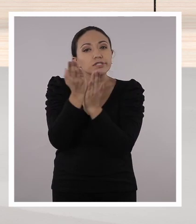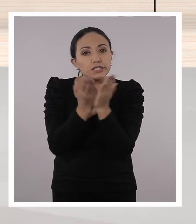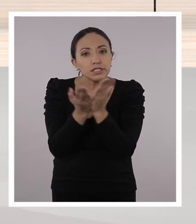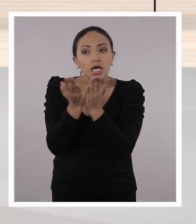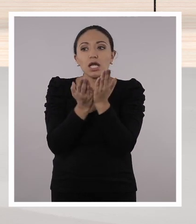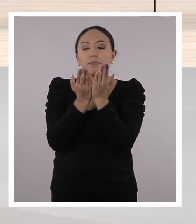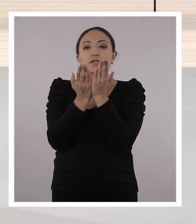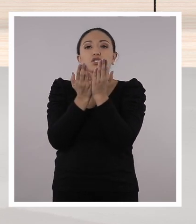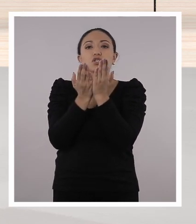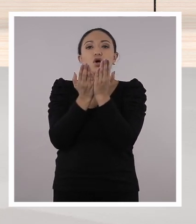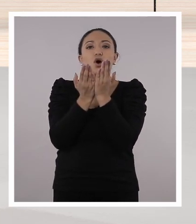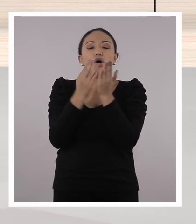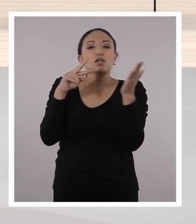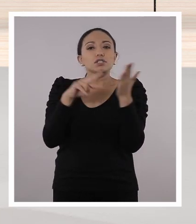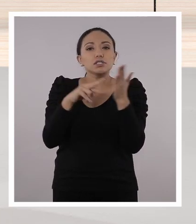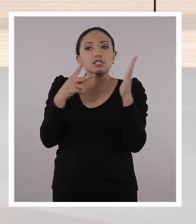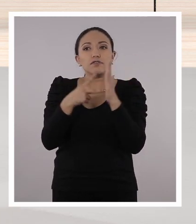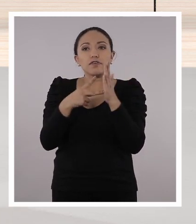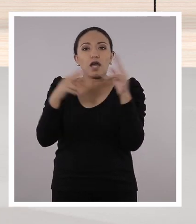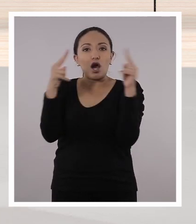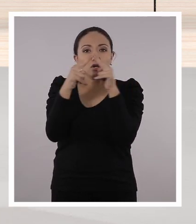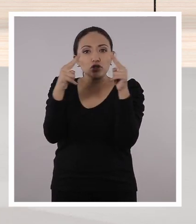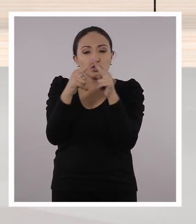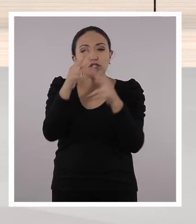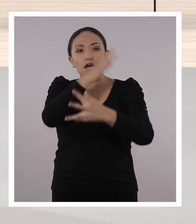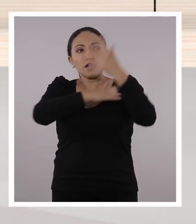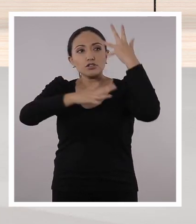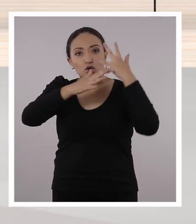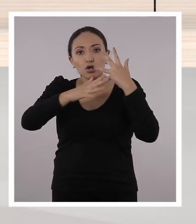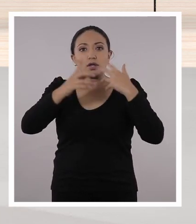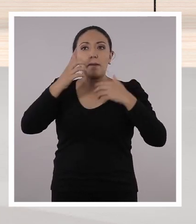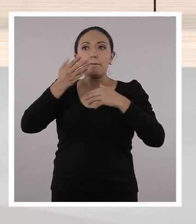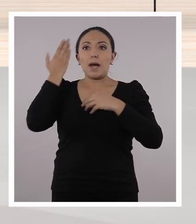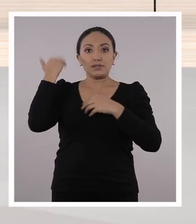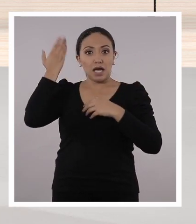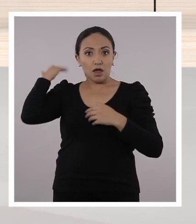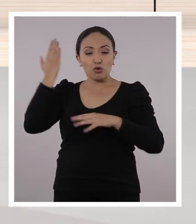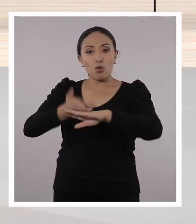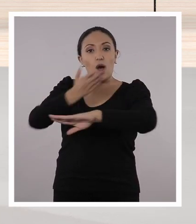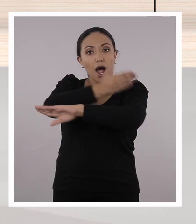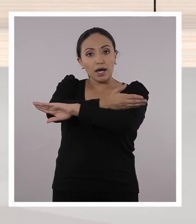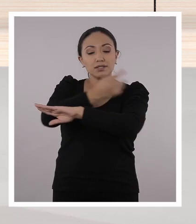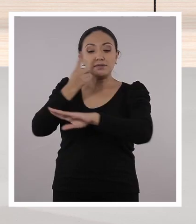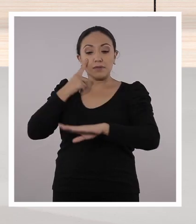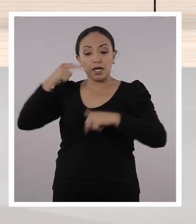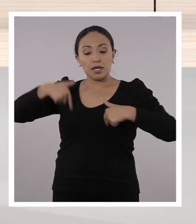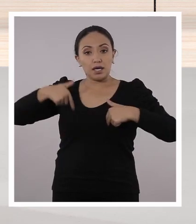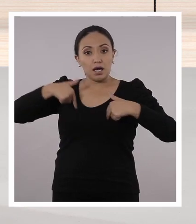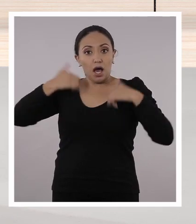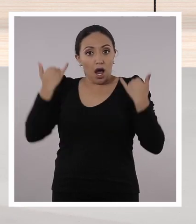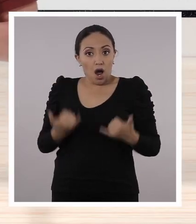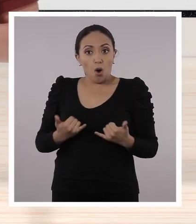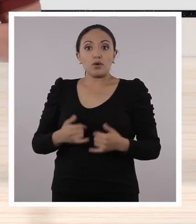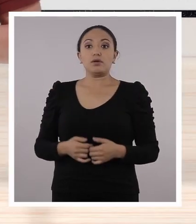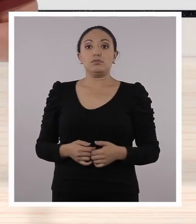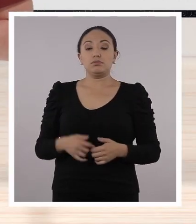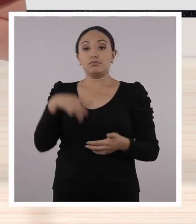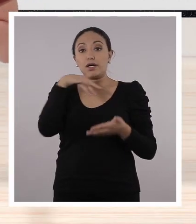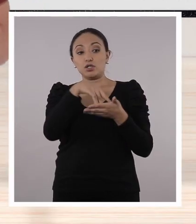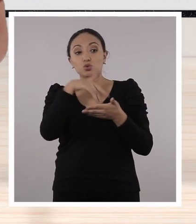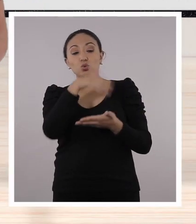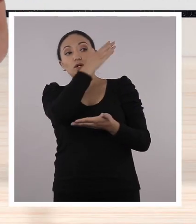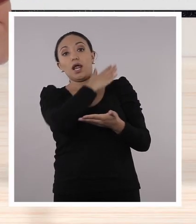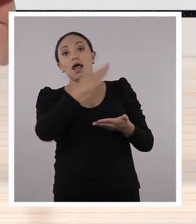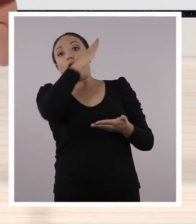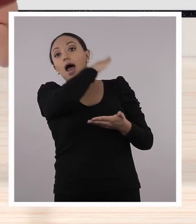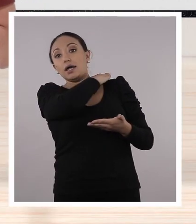conocer todos los hechos pasados en nuestro país. Exacto, sí, muy bien. La historia se encarga de